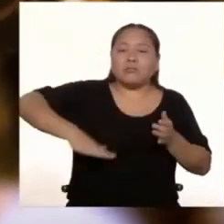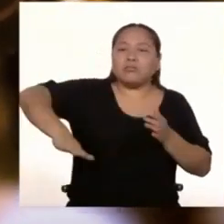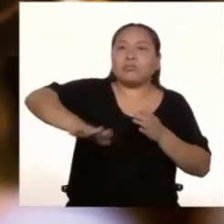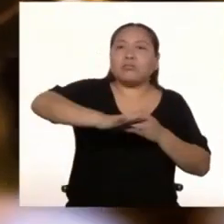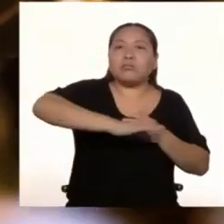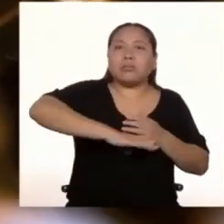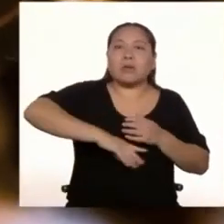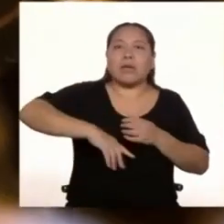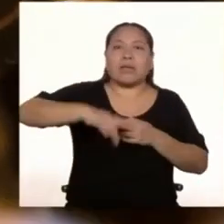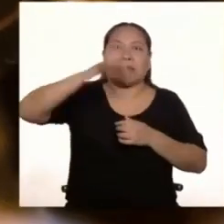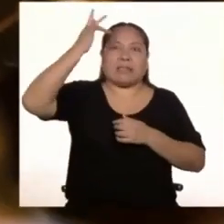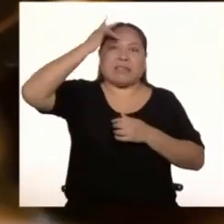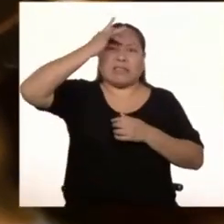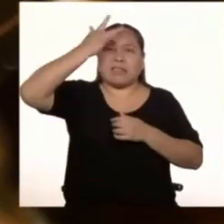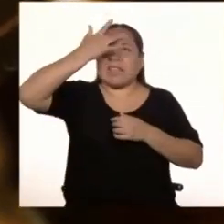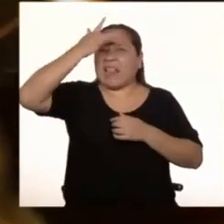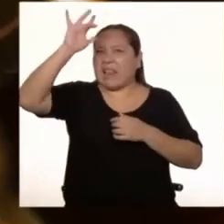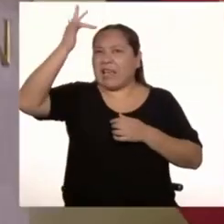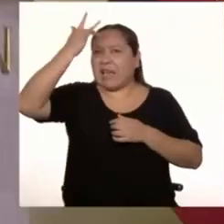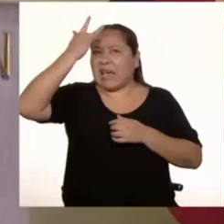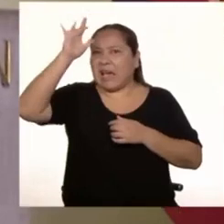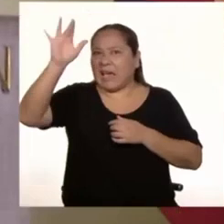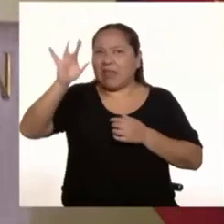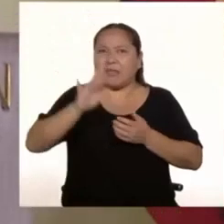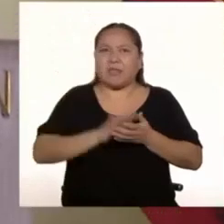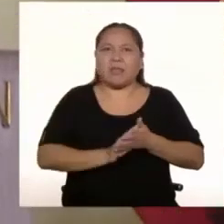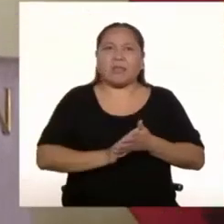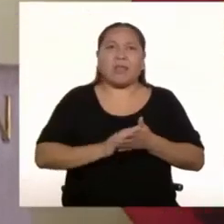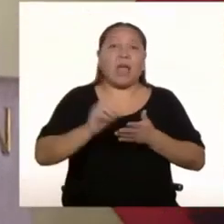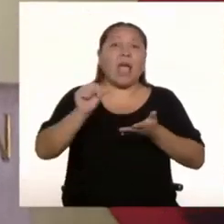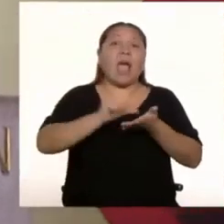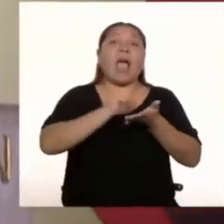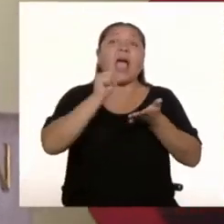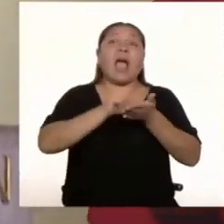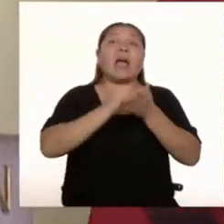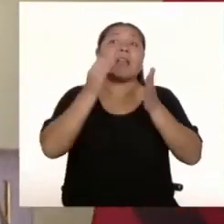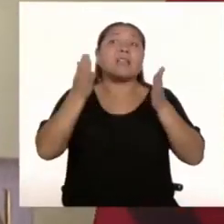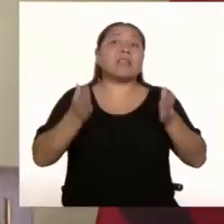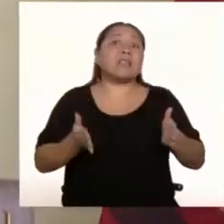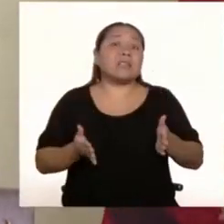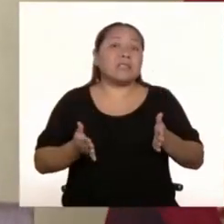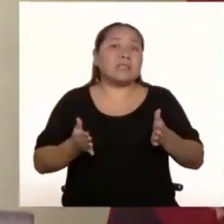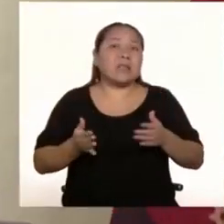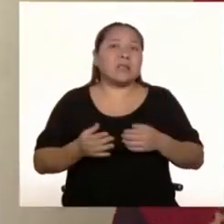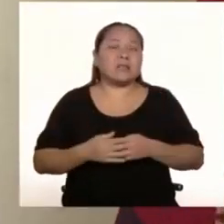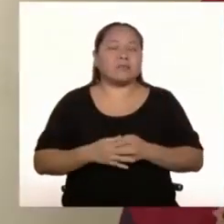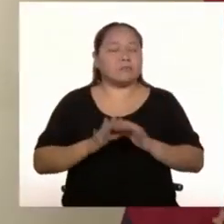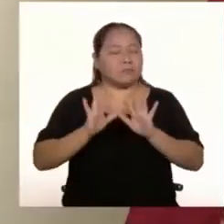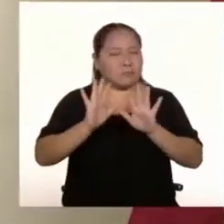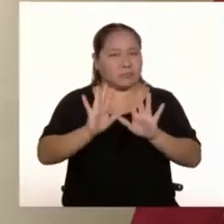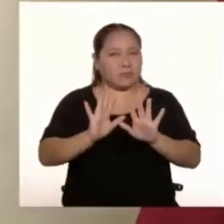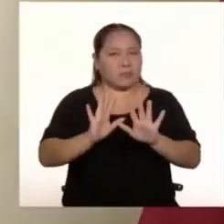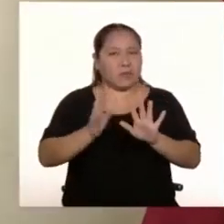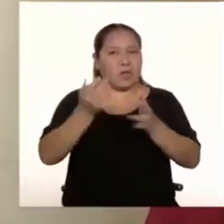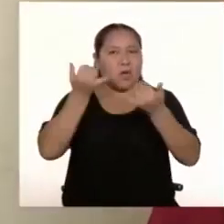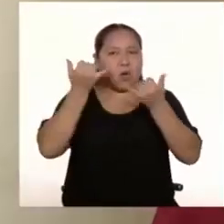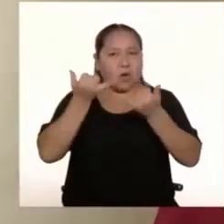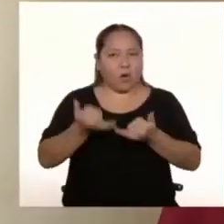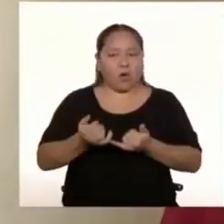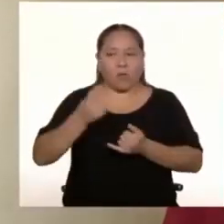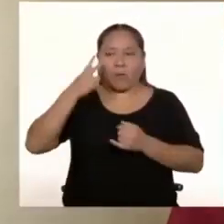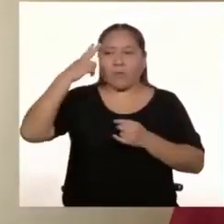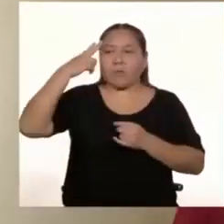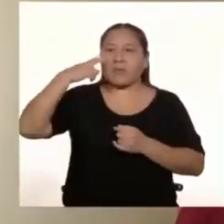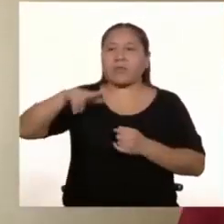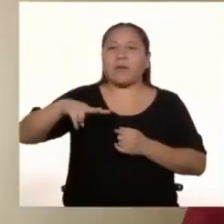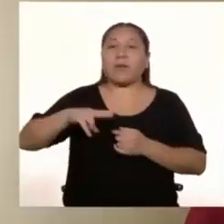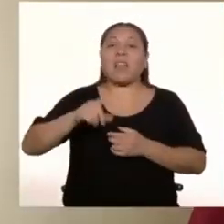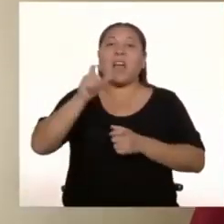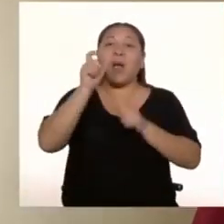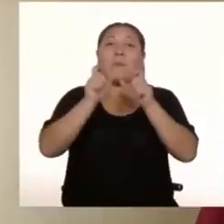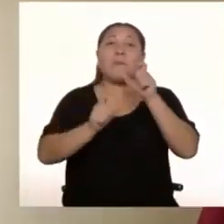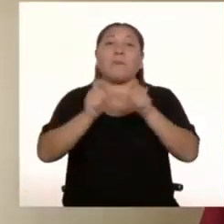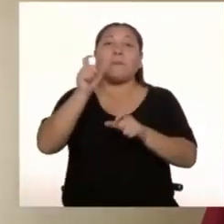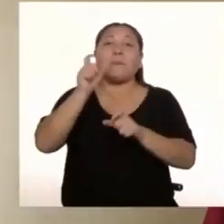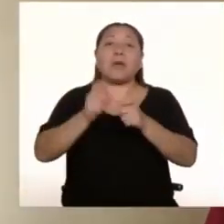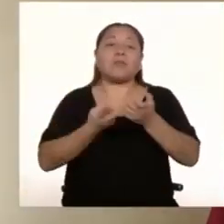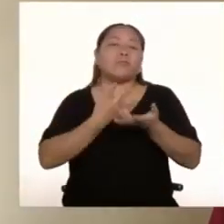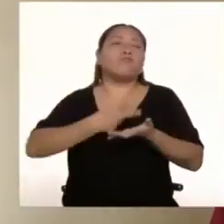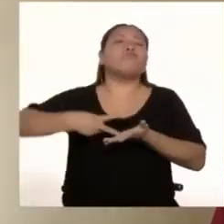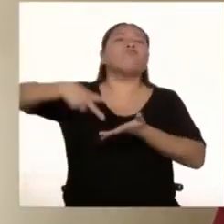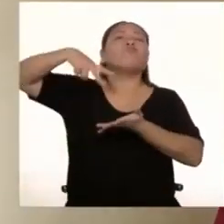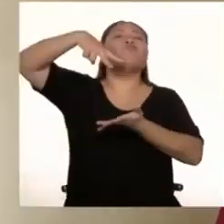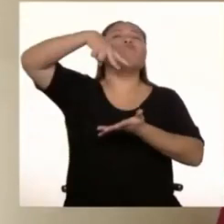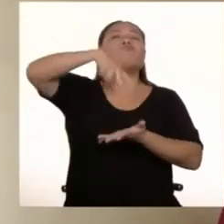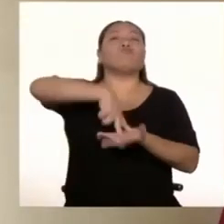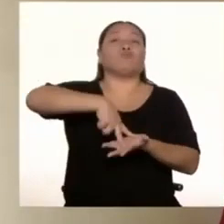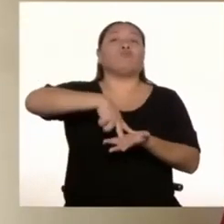letrados, artistas. Hubo de todo. Hoy queremos destacar a los héroes de la independencia. a los fundadores